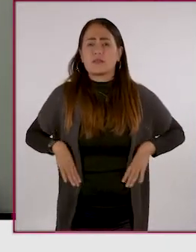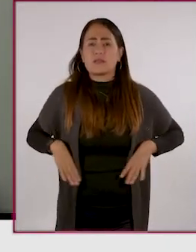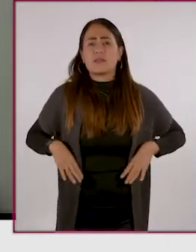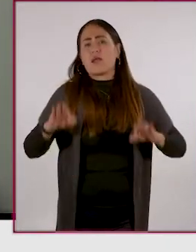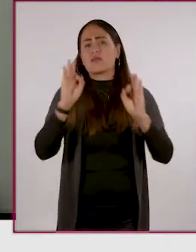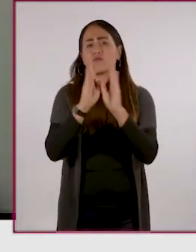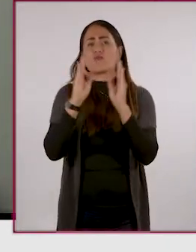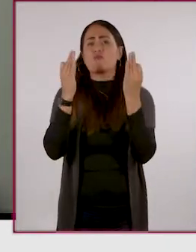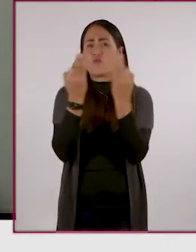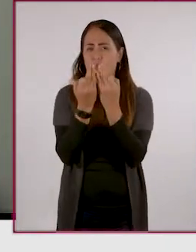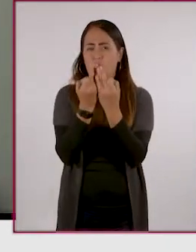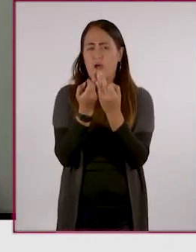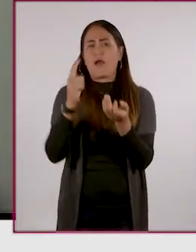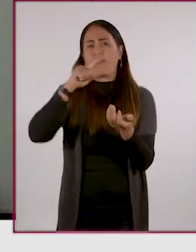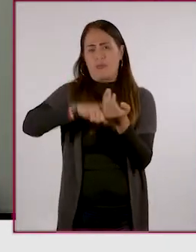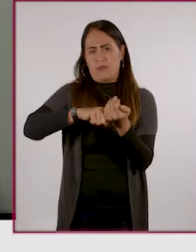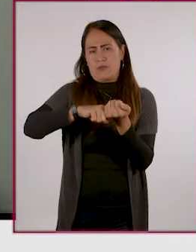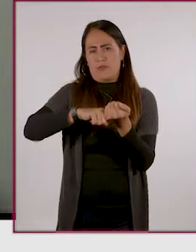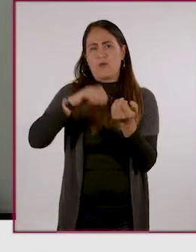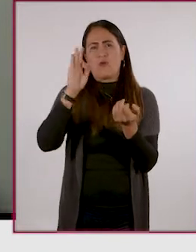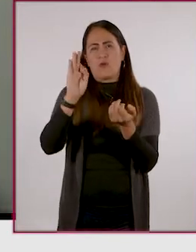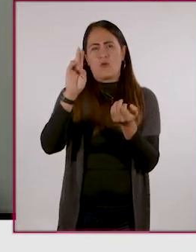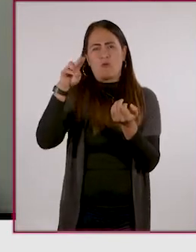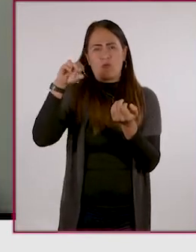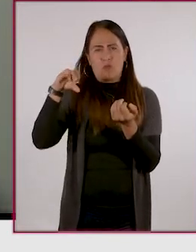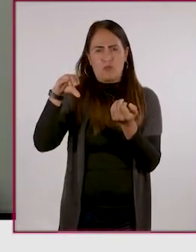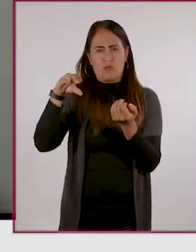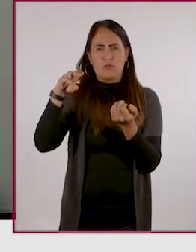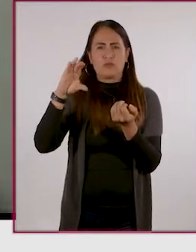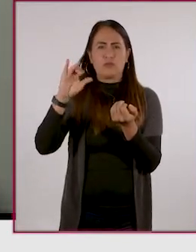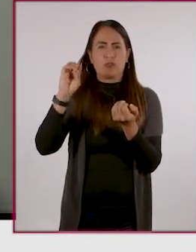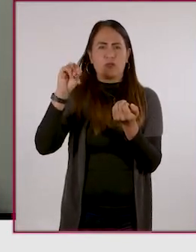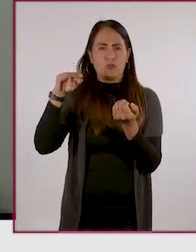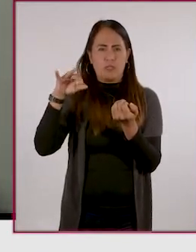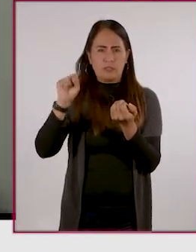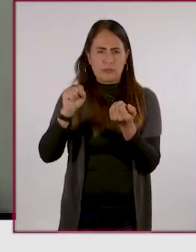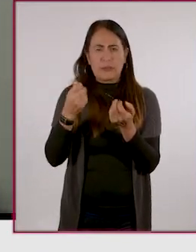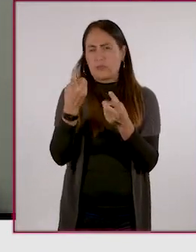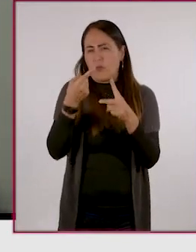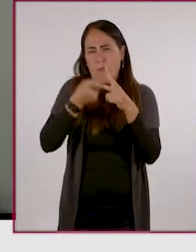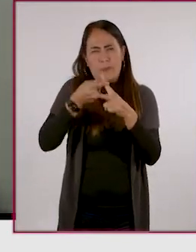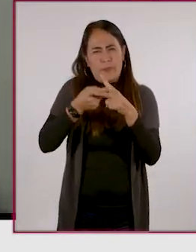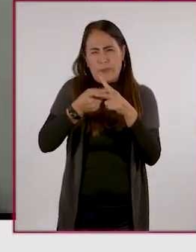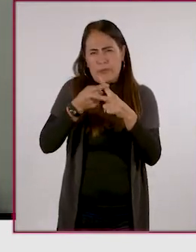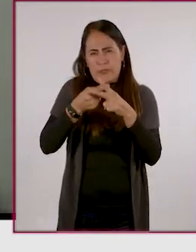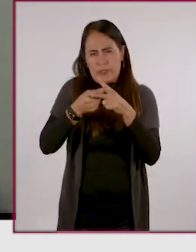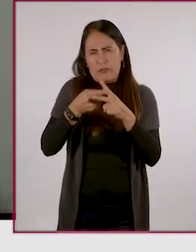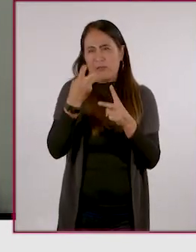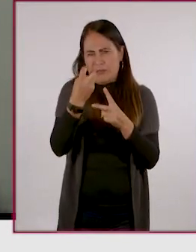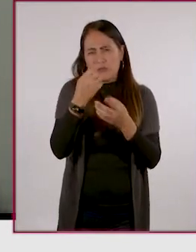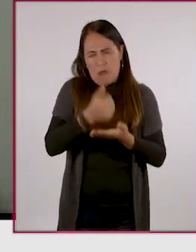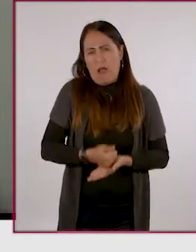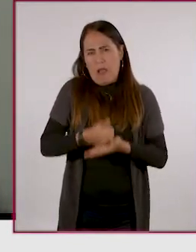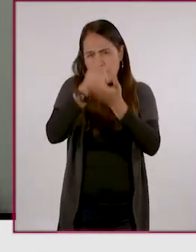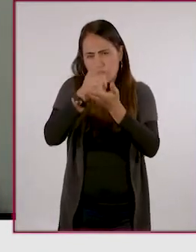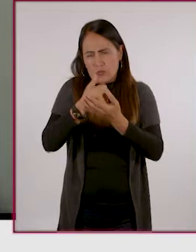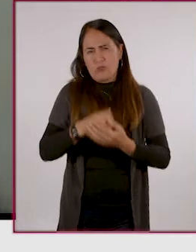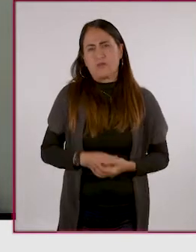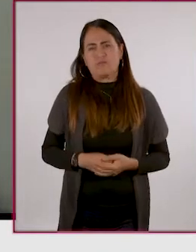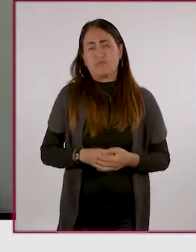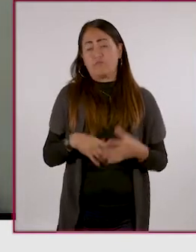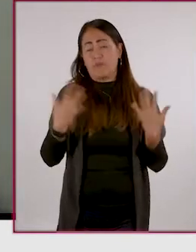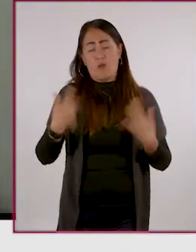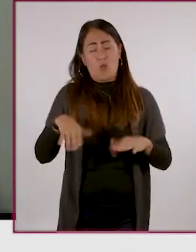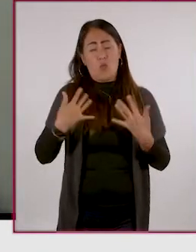muy importante son las funciones, ¿no? O sea, finalmente las hojas de cálculo nos permiten hacer muchos cálculos, ¿no? Para